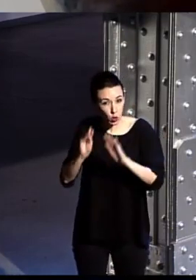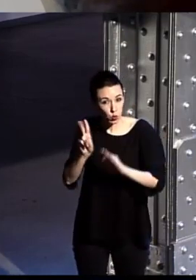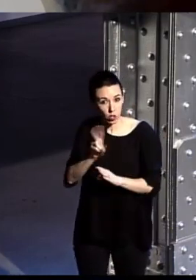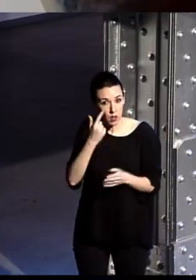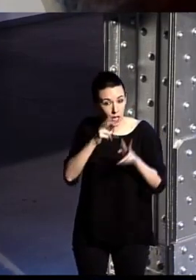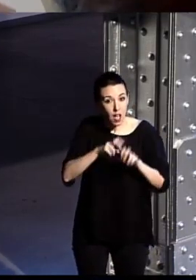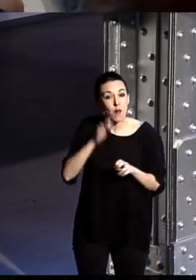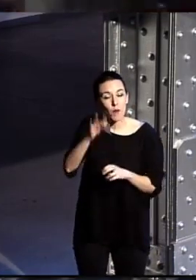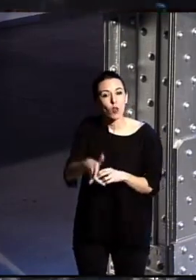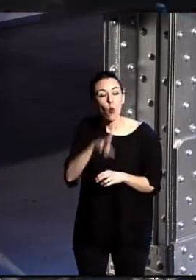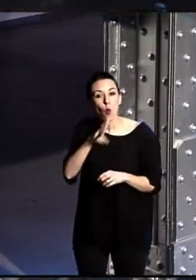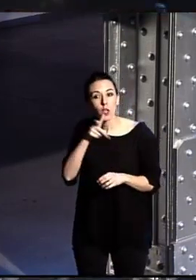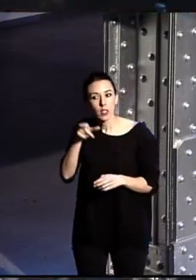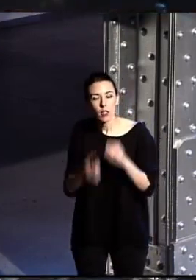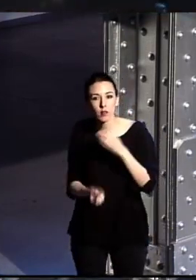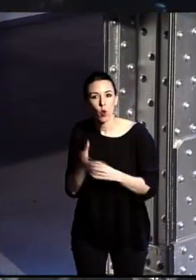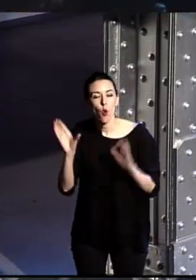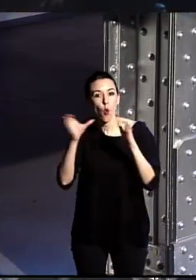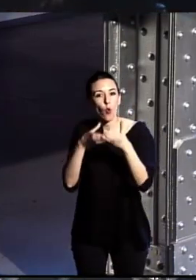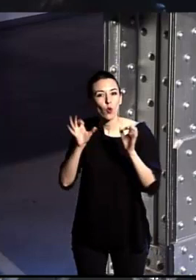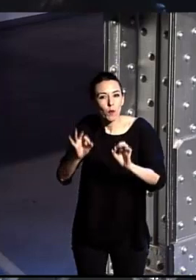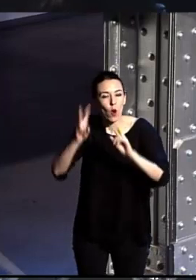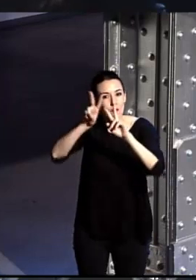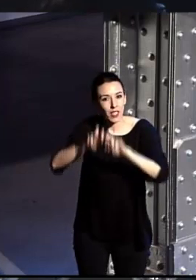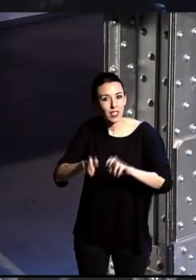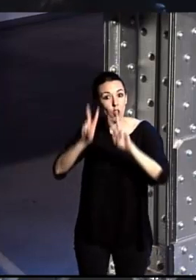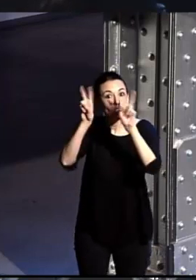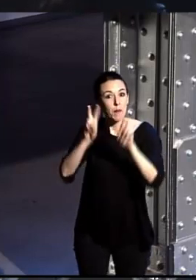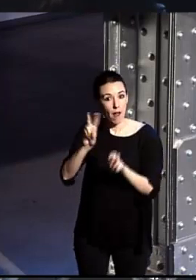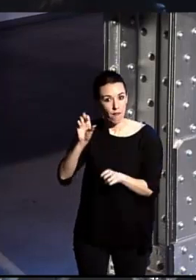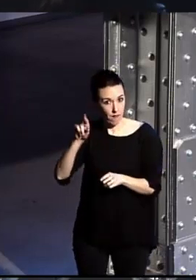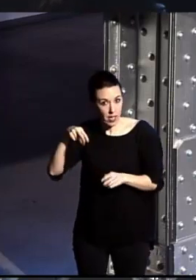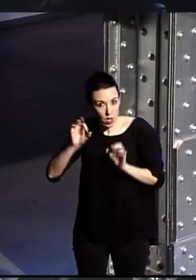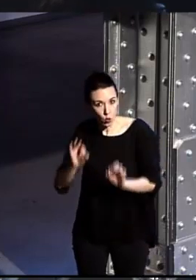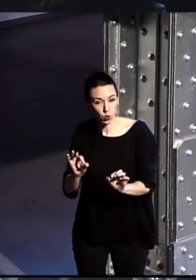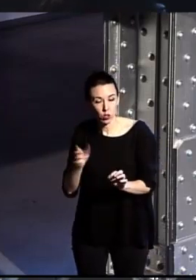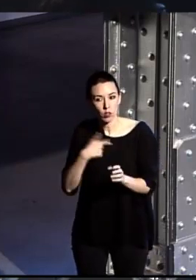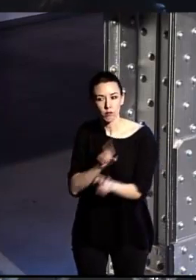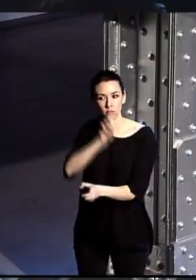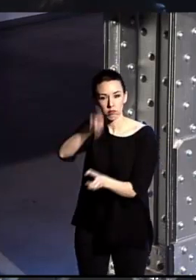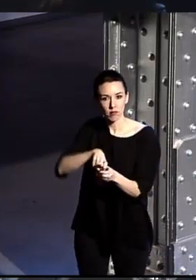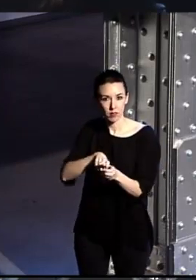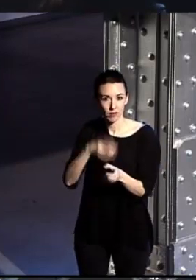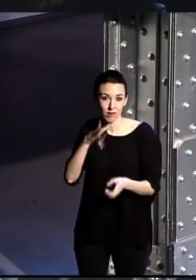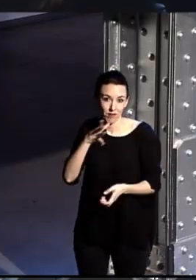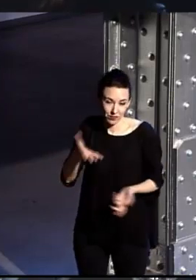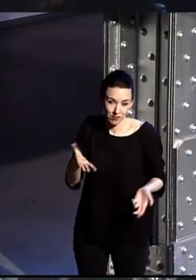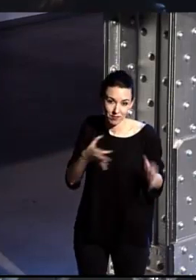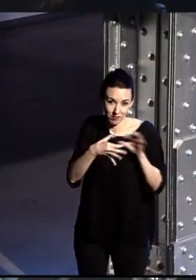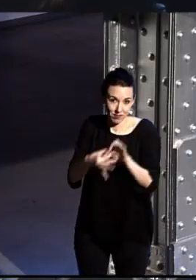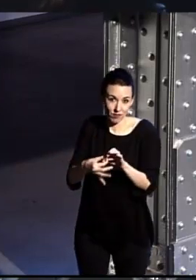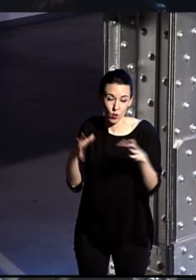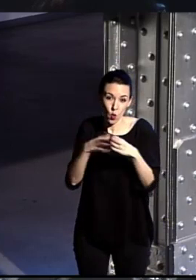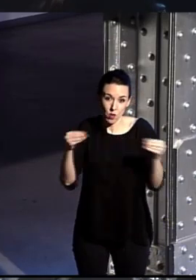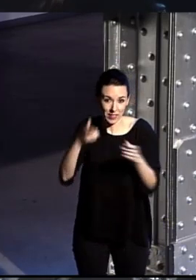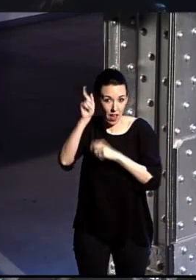momento en Huesca se estaba creando un grupo de investigación precisamente sobre Verne y decidí unirme a ellos. De ahí viene mi ligación con la